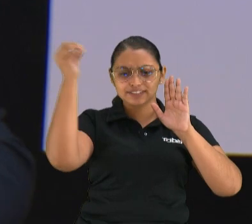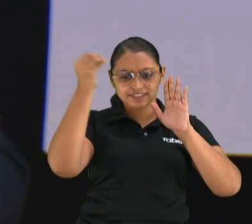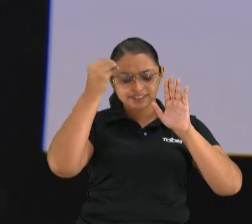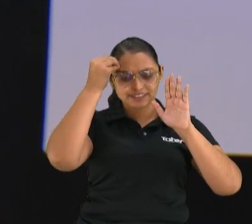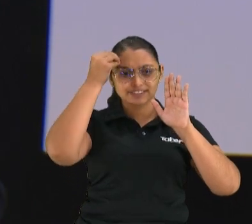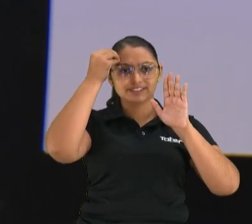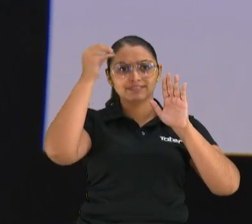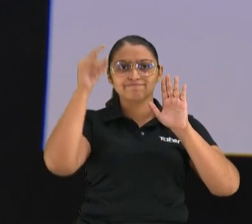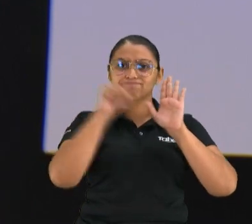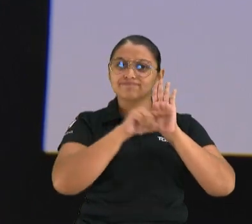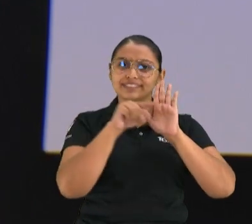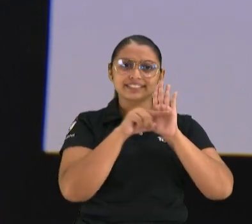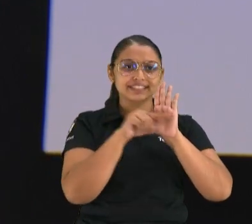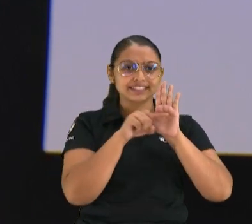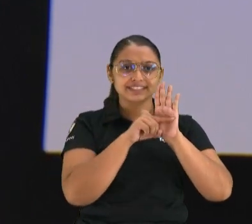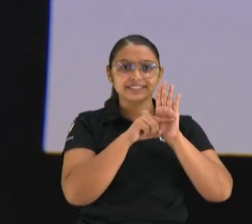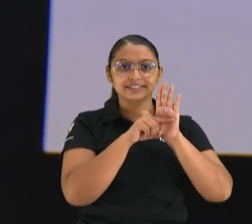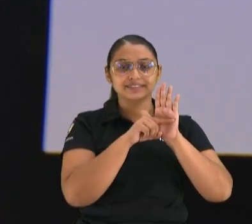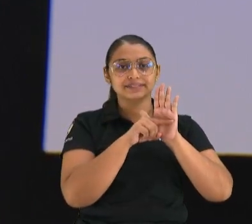reprobada